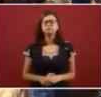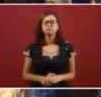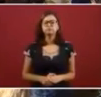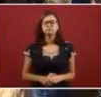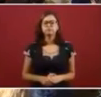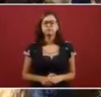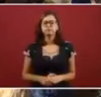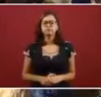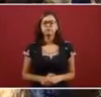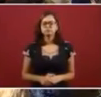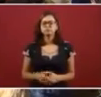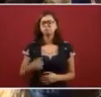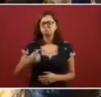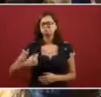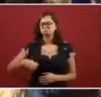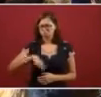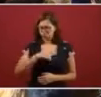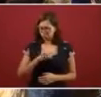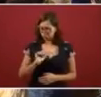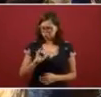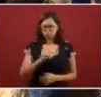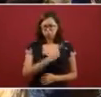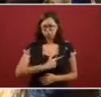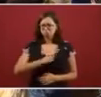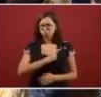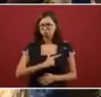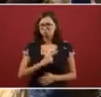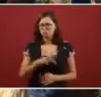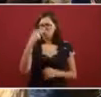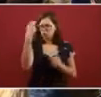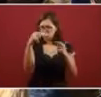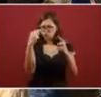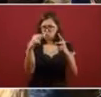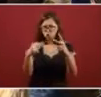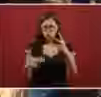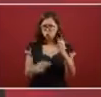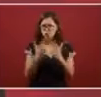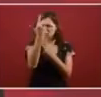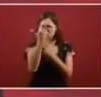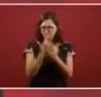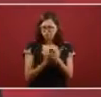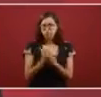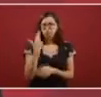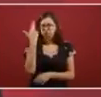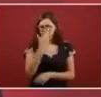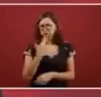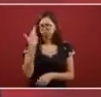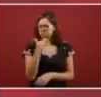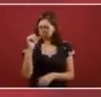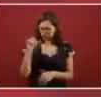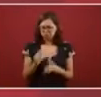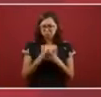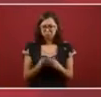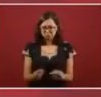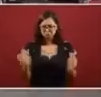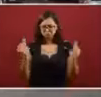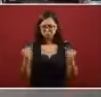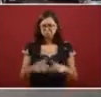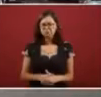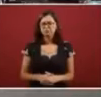si nos da la precisión de todos y cada uno de ellos, lo checamos para resolverlo de inmediato. Bueno,